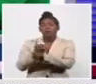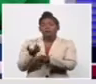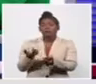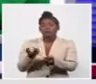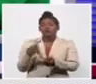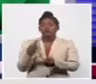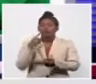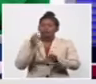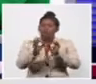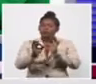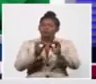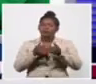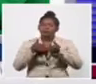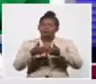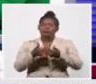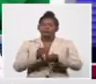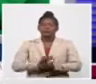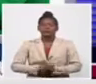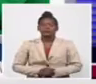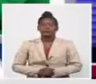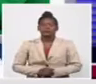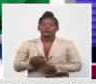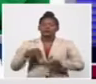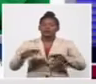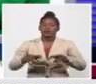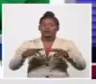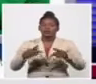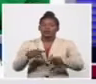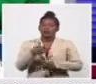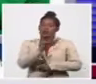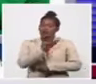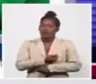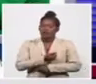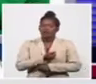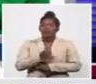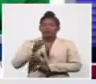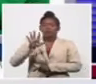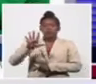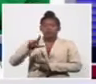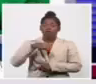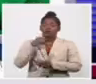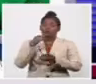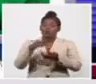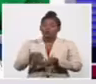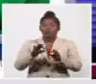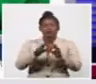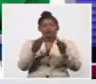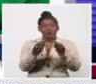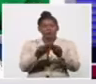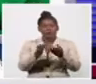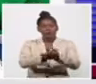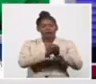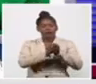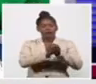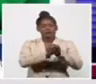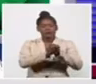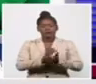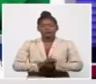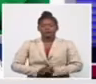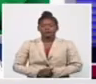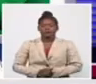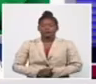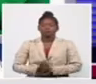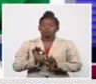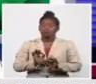enfermedad. Entonces reiteramos nuestras condolencias a familiares y amistades. Con este comportamiento,